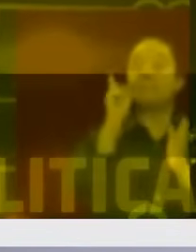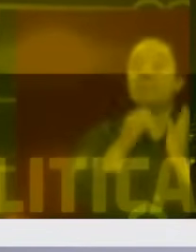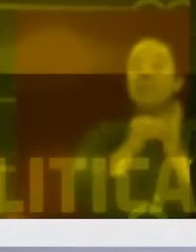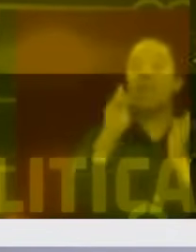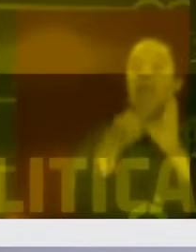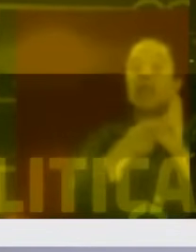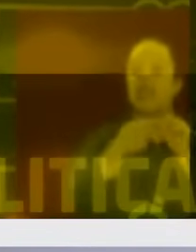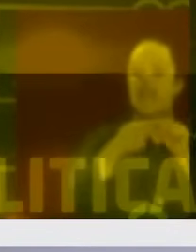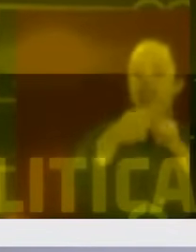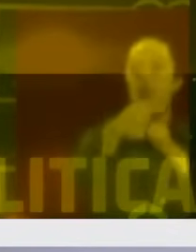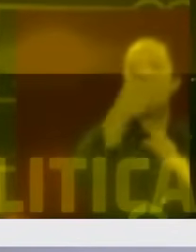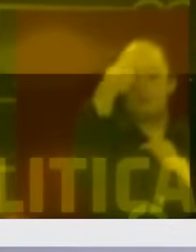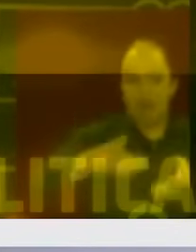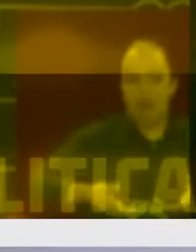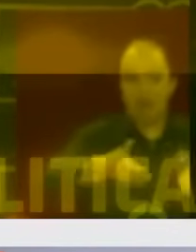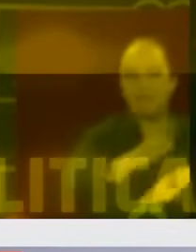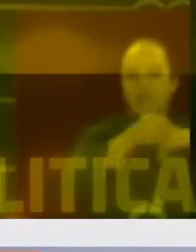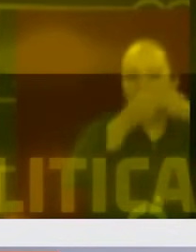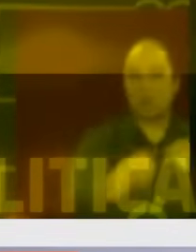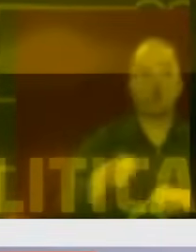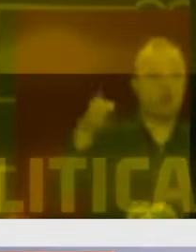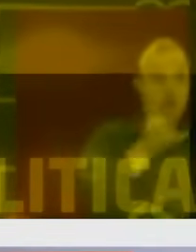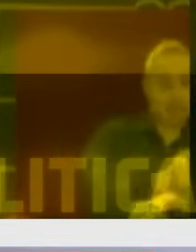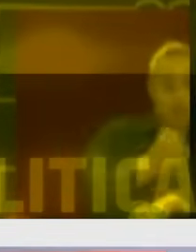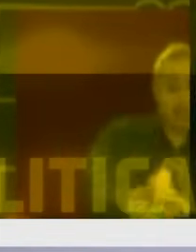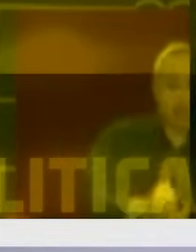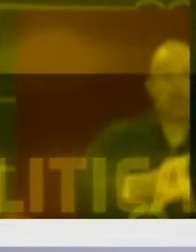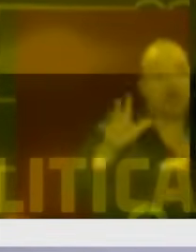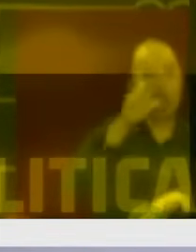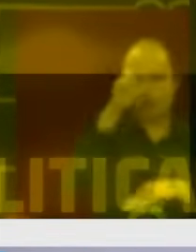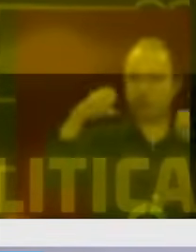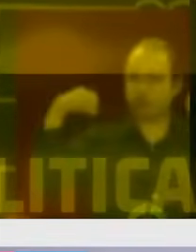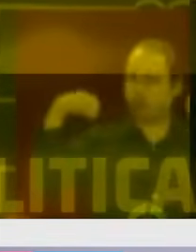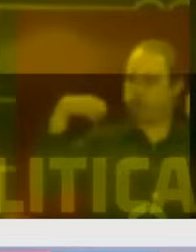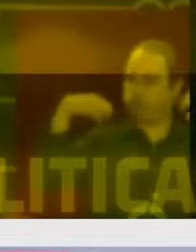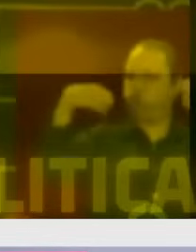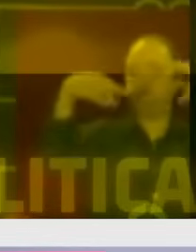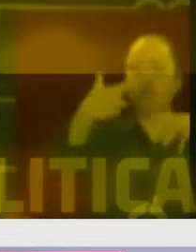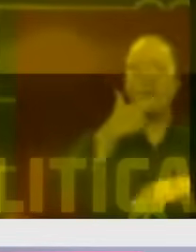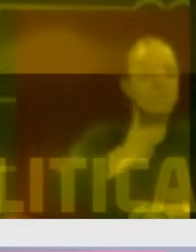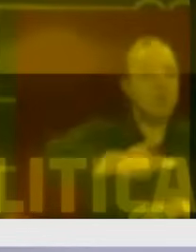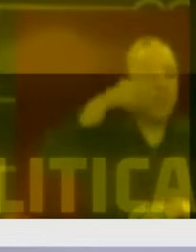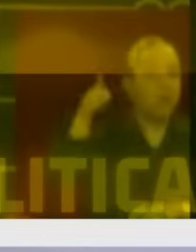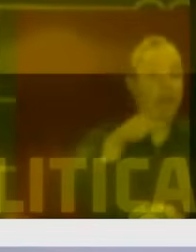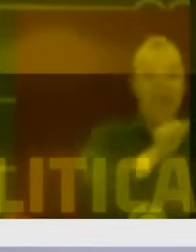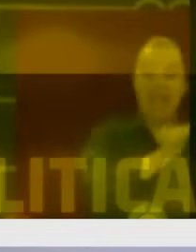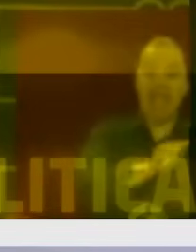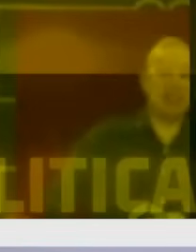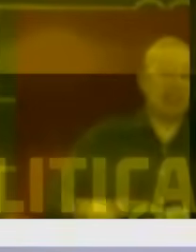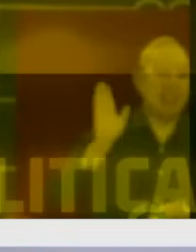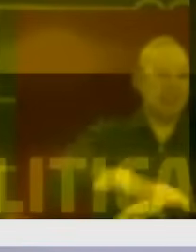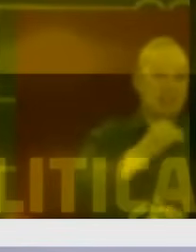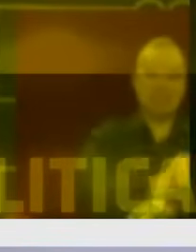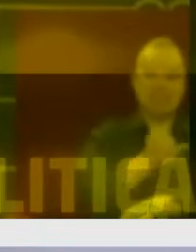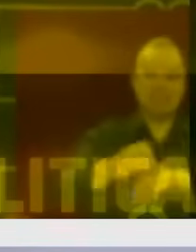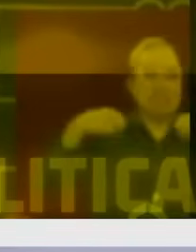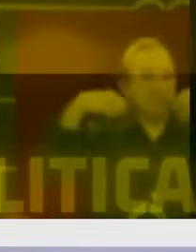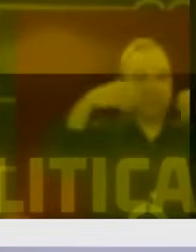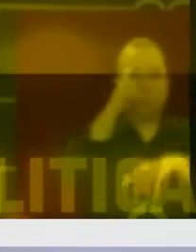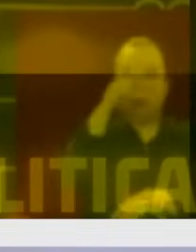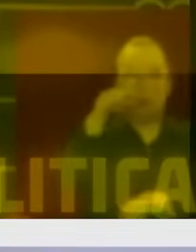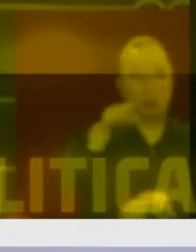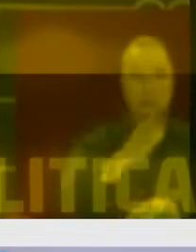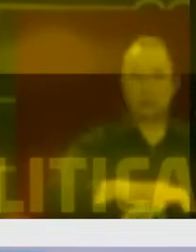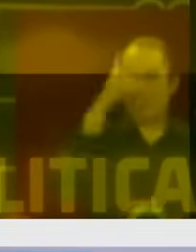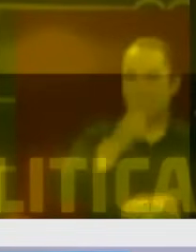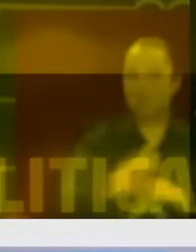Pero yo me sentí bien, siempre en los debates hace falta tiempo, ¿verdad? Claro. Pero tuvimos la oportunidad de contrastar sobre